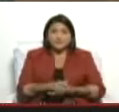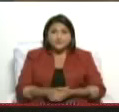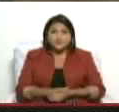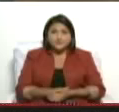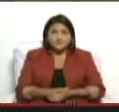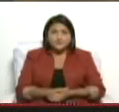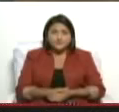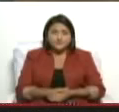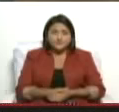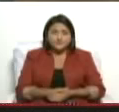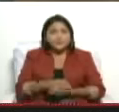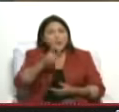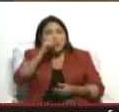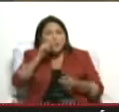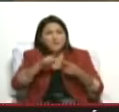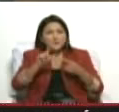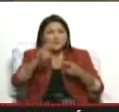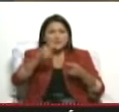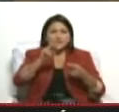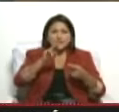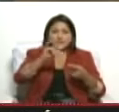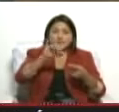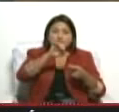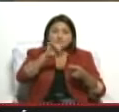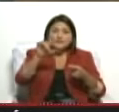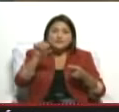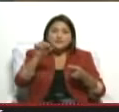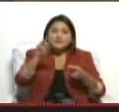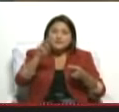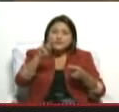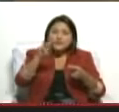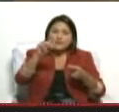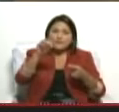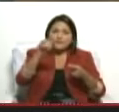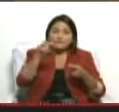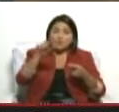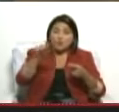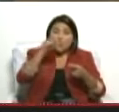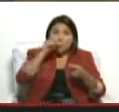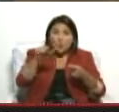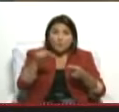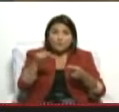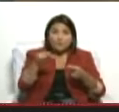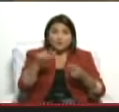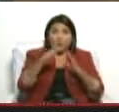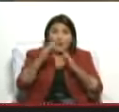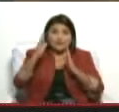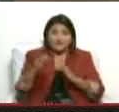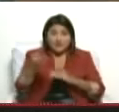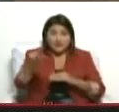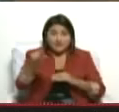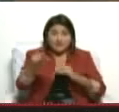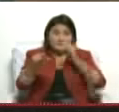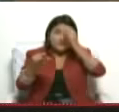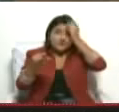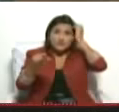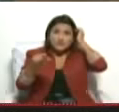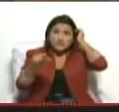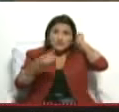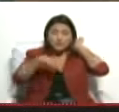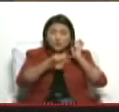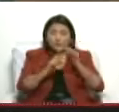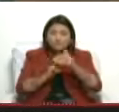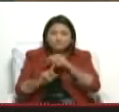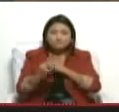oficial Guillermo Enrique César ciero en cuya residencia en un allanamiento